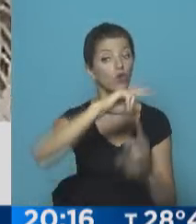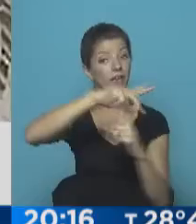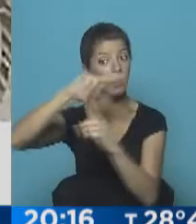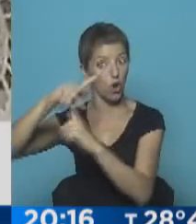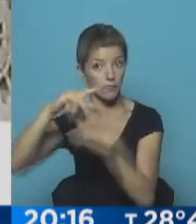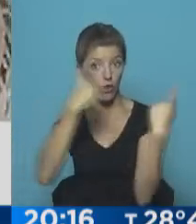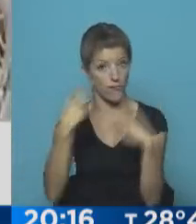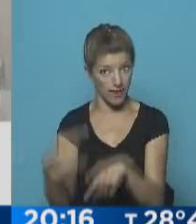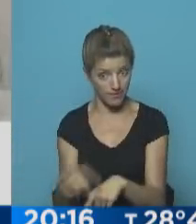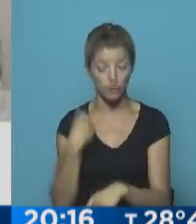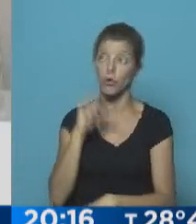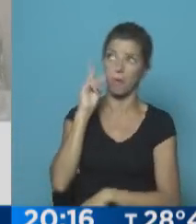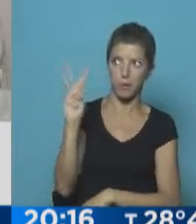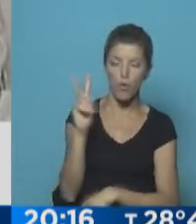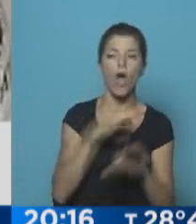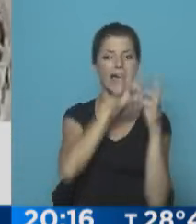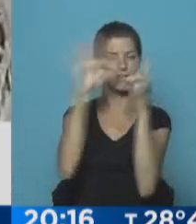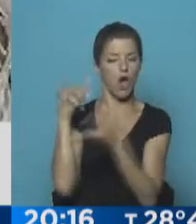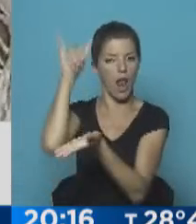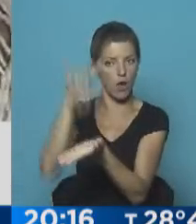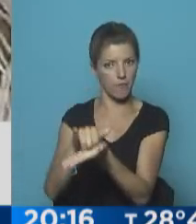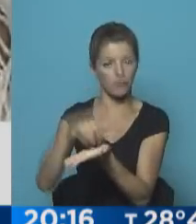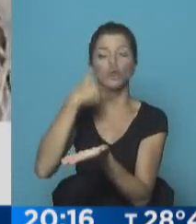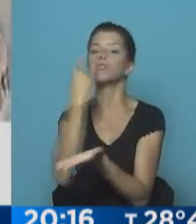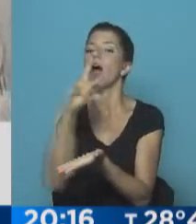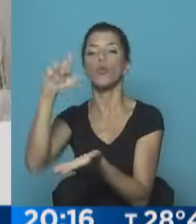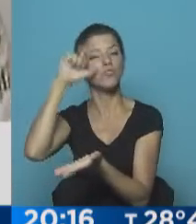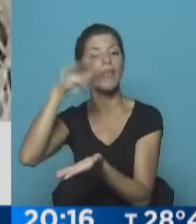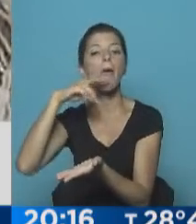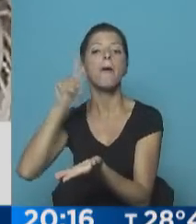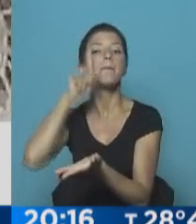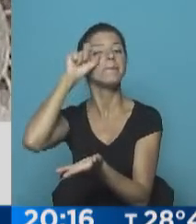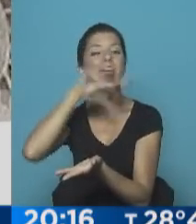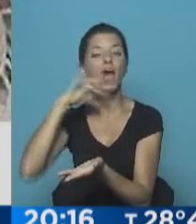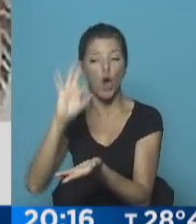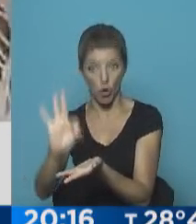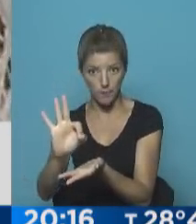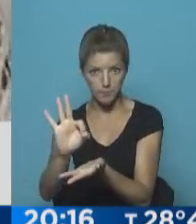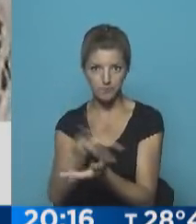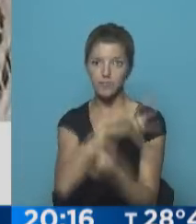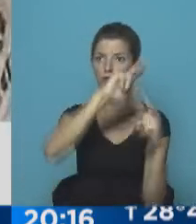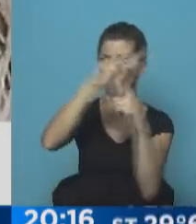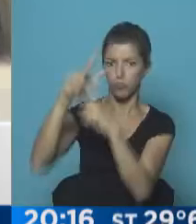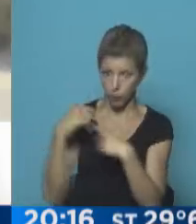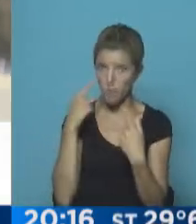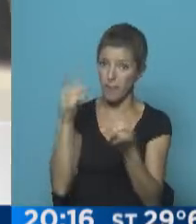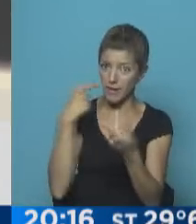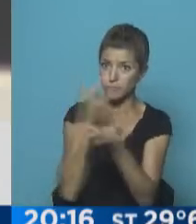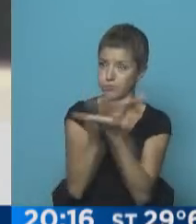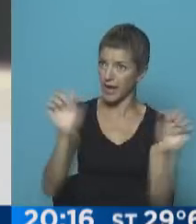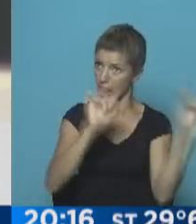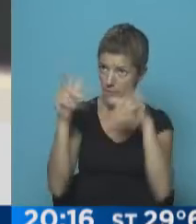vimos arribar al aeropuerto de Sauce Viejo, donde nos encontrábamos, y pueden ver las imágenes cómo llegan estos